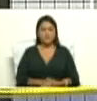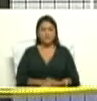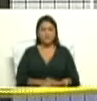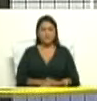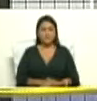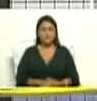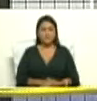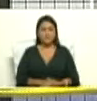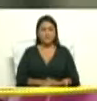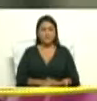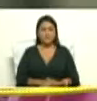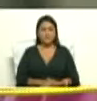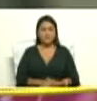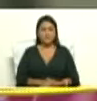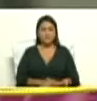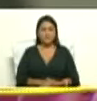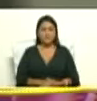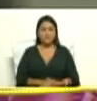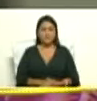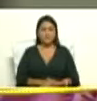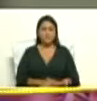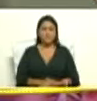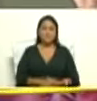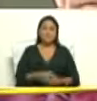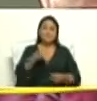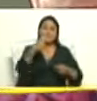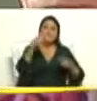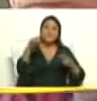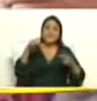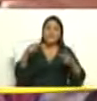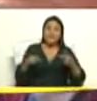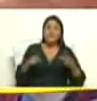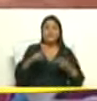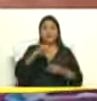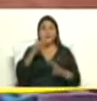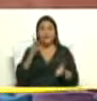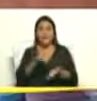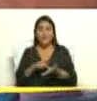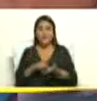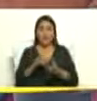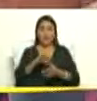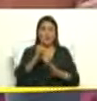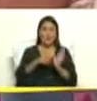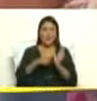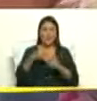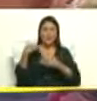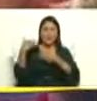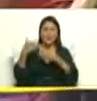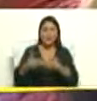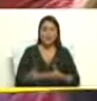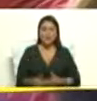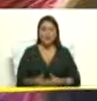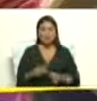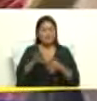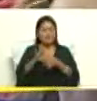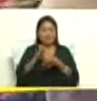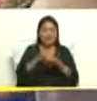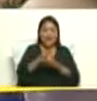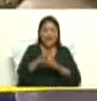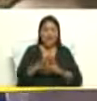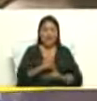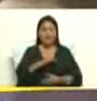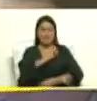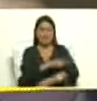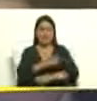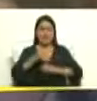heroica andan por ahí han estado en todo el proceso leales leales como ninguno valientes como